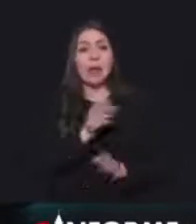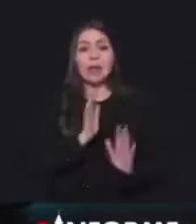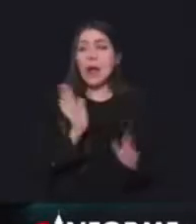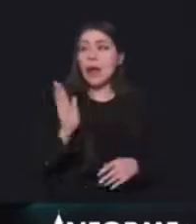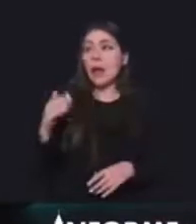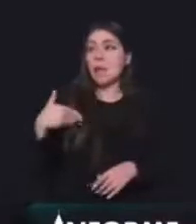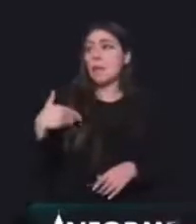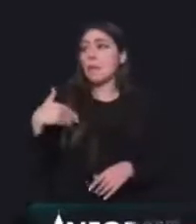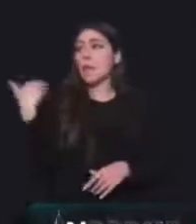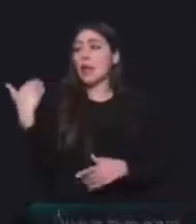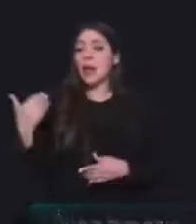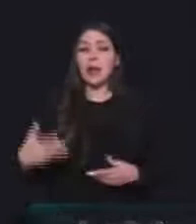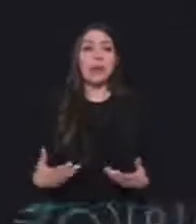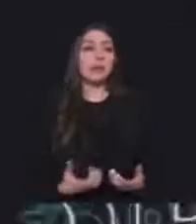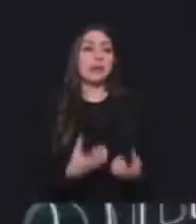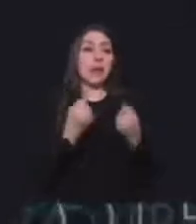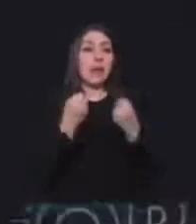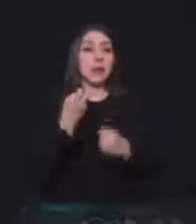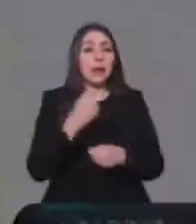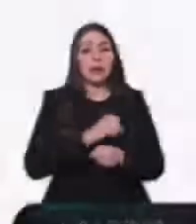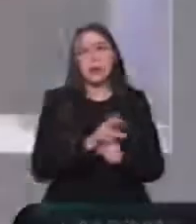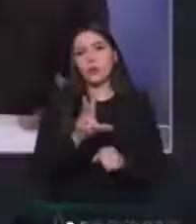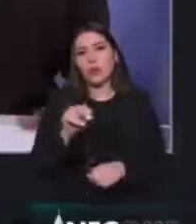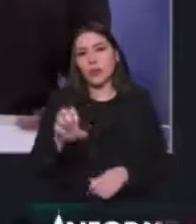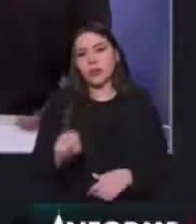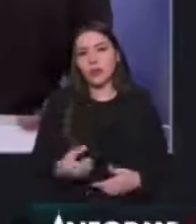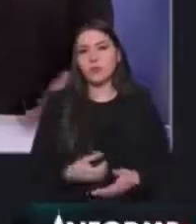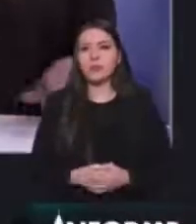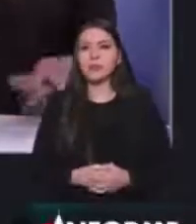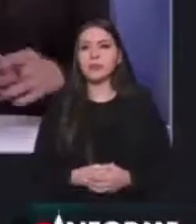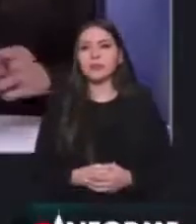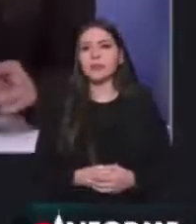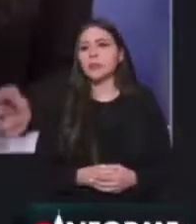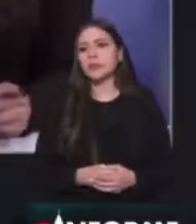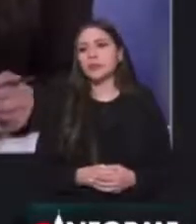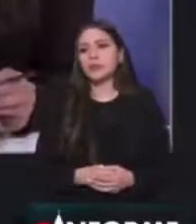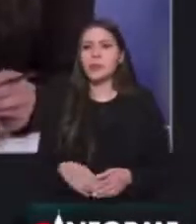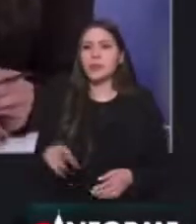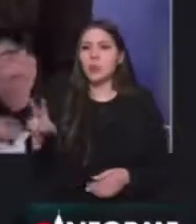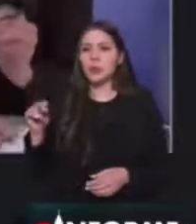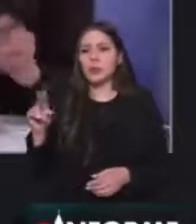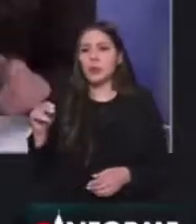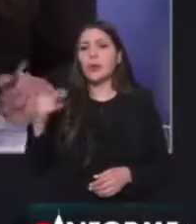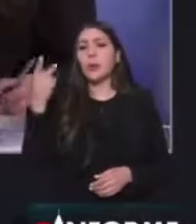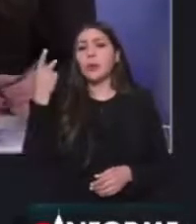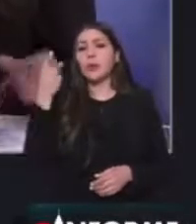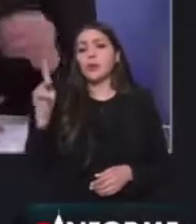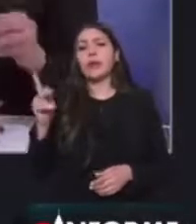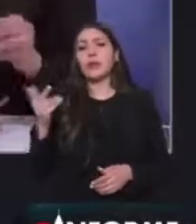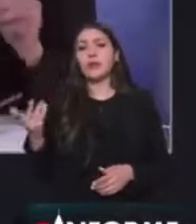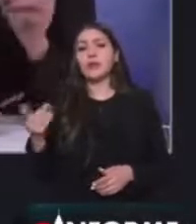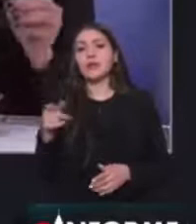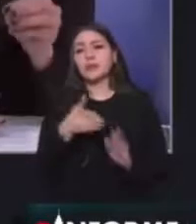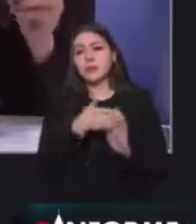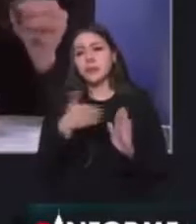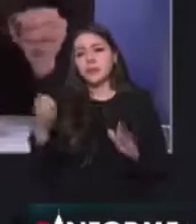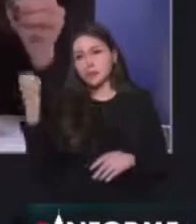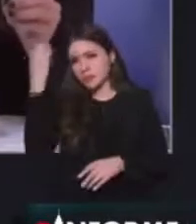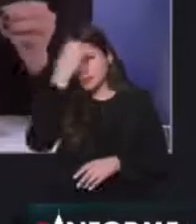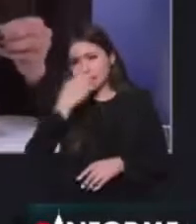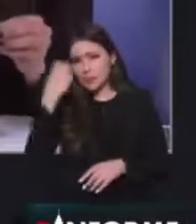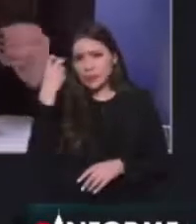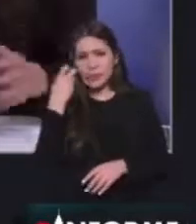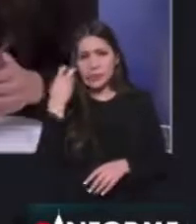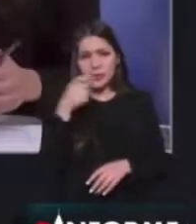va a venir a salvar de esto. No, por supuesto que no. Pero más allá, digamos, del análisis de estos